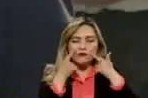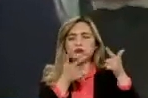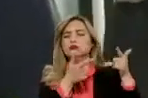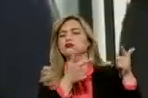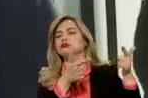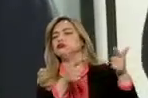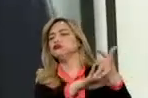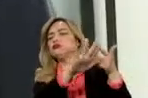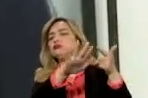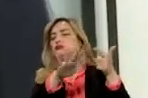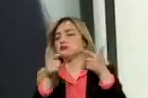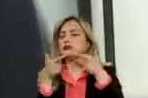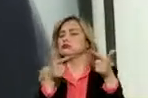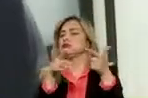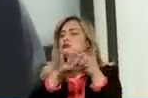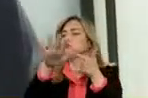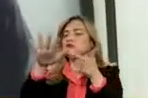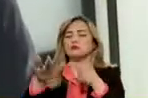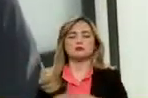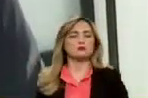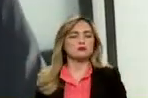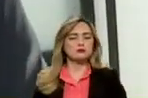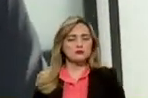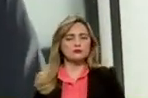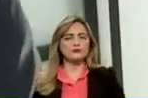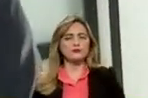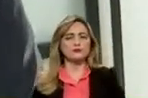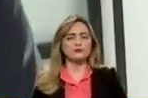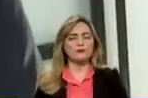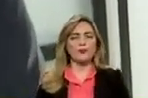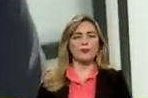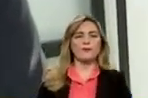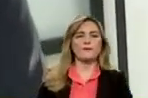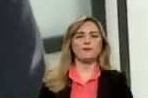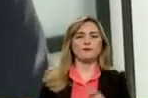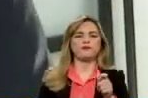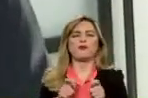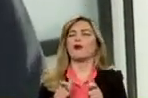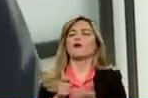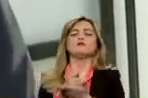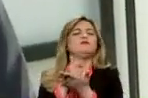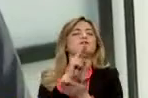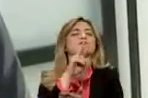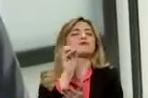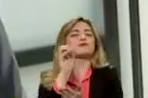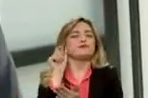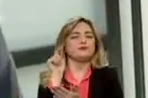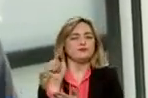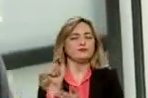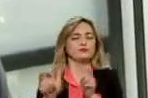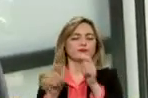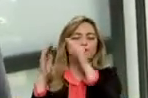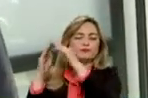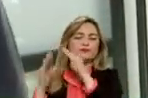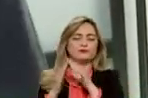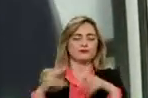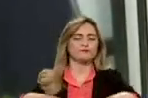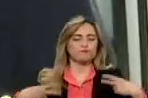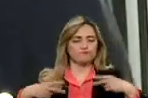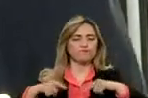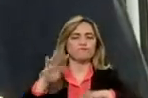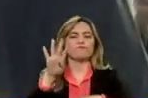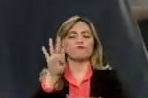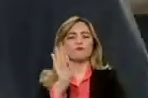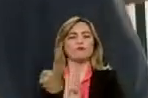una zona que está aquí, y que sirve más o menos a 200,000 personas. 200,000 vecinos viven en estos